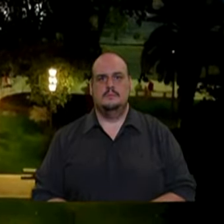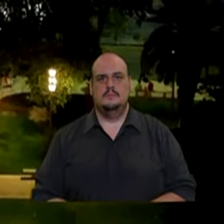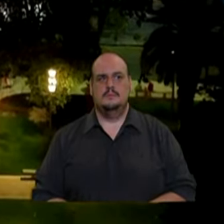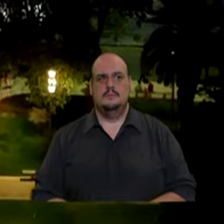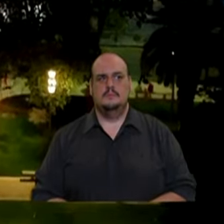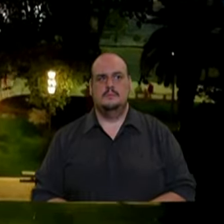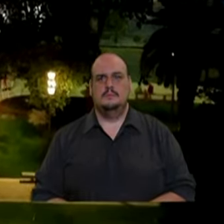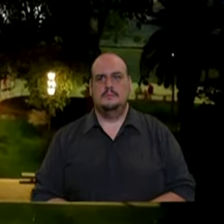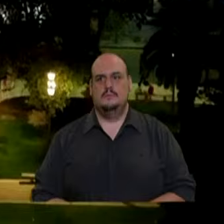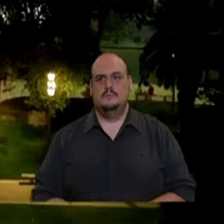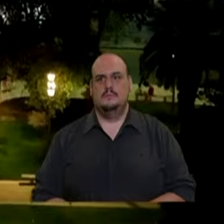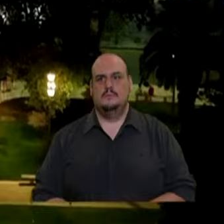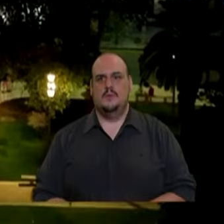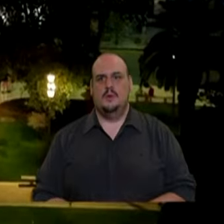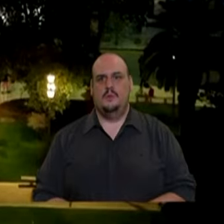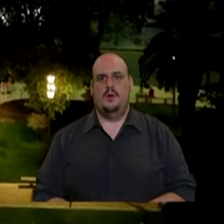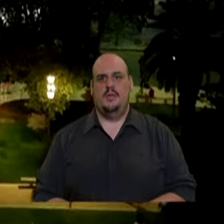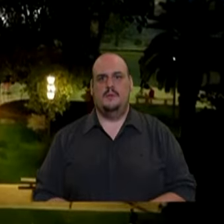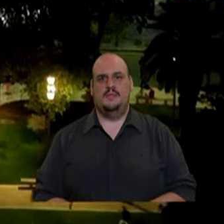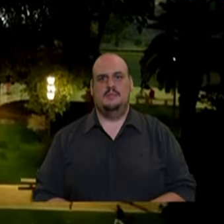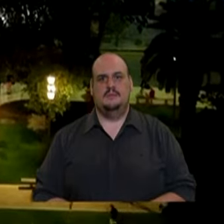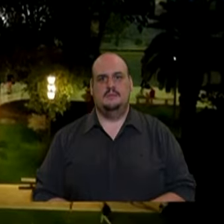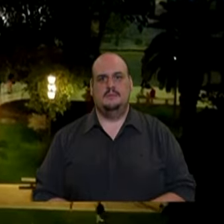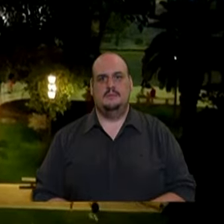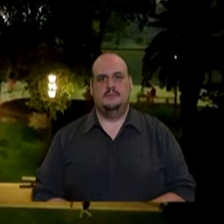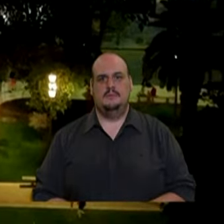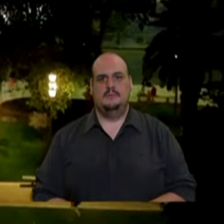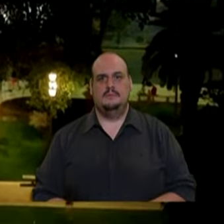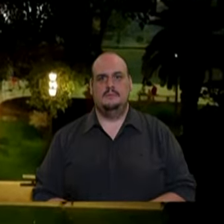Nación, doctor Javier Milei.